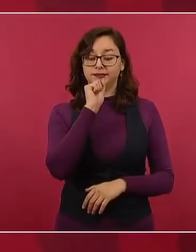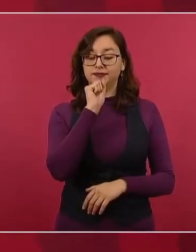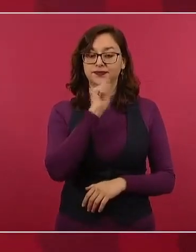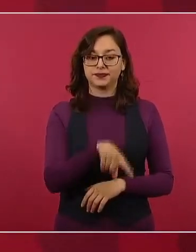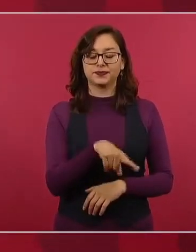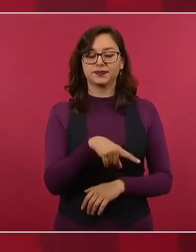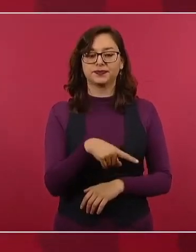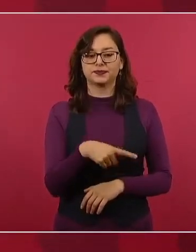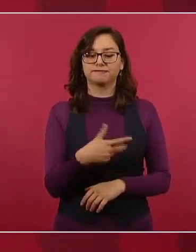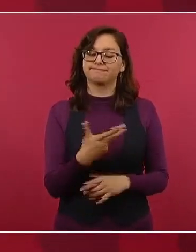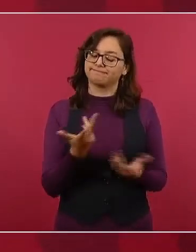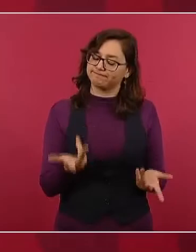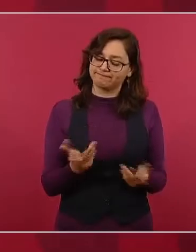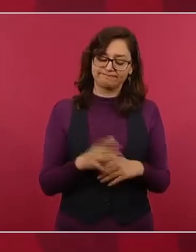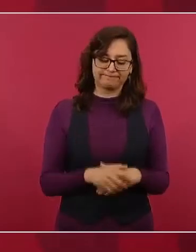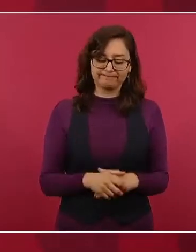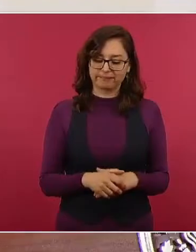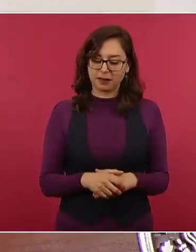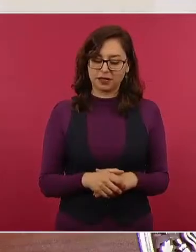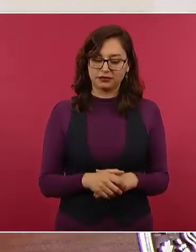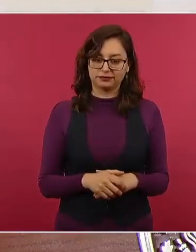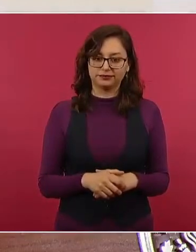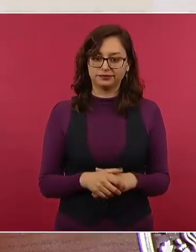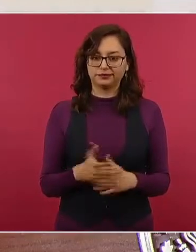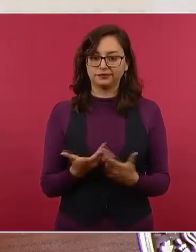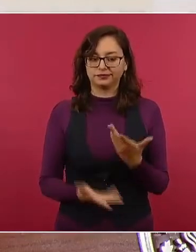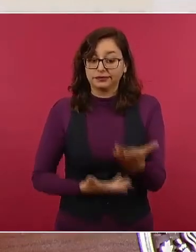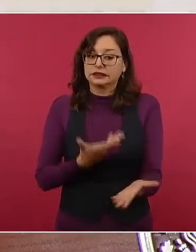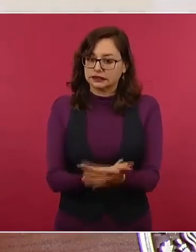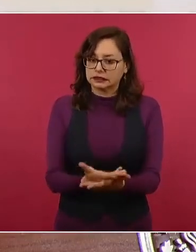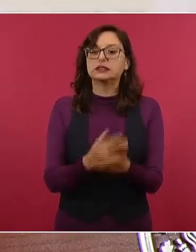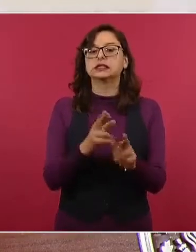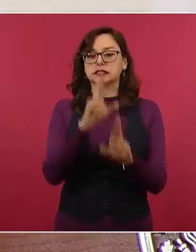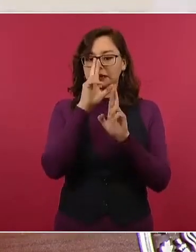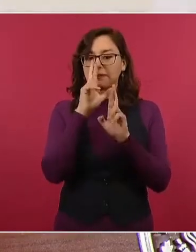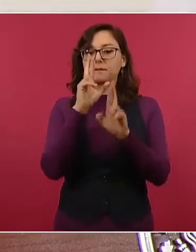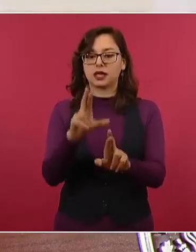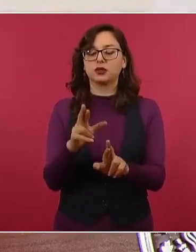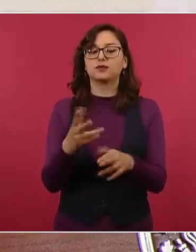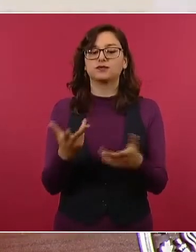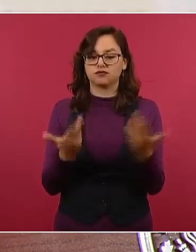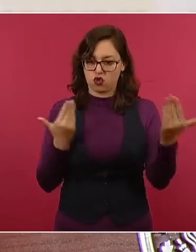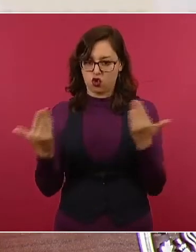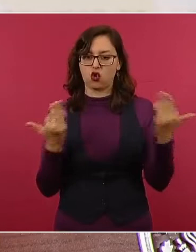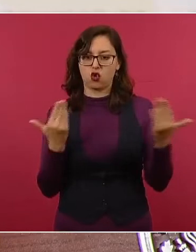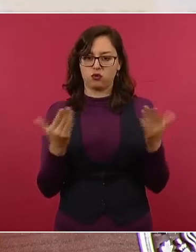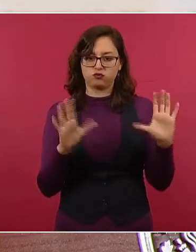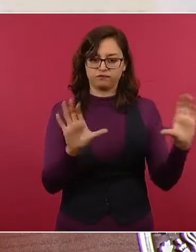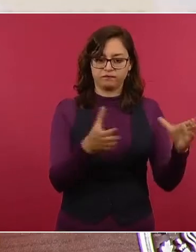ayuda mucho a entender el pensamiento conservador.